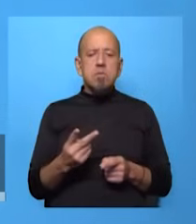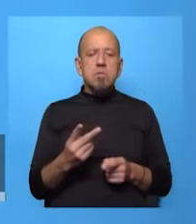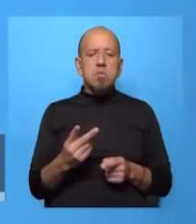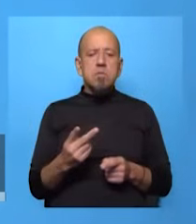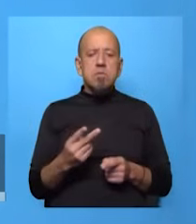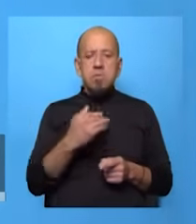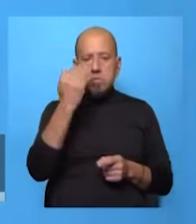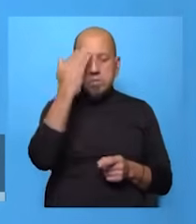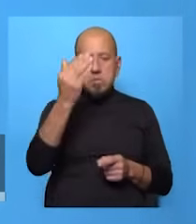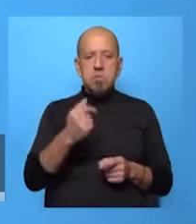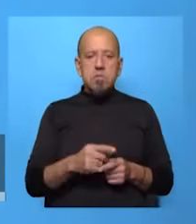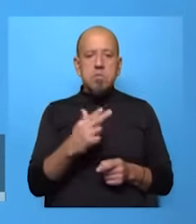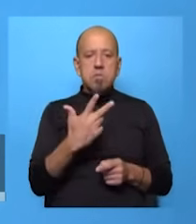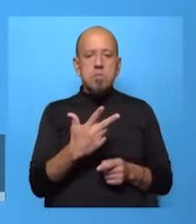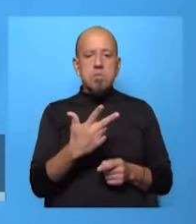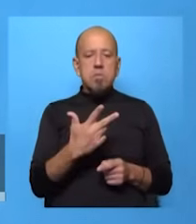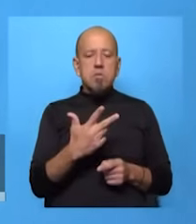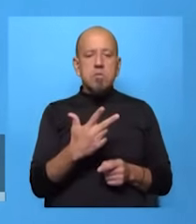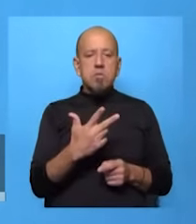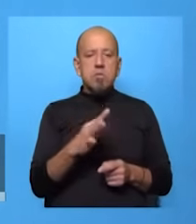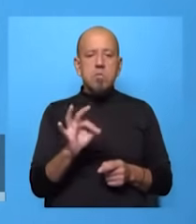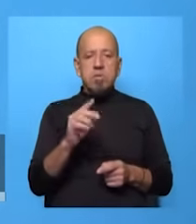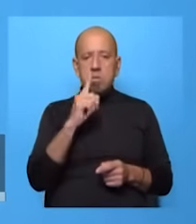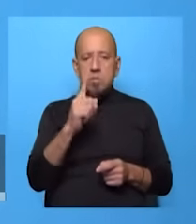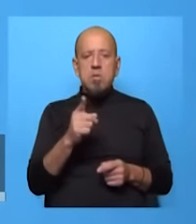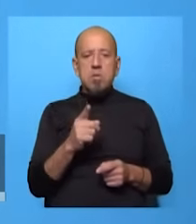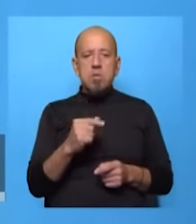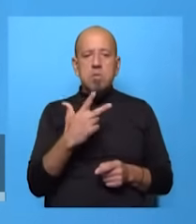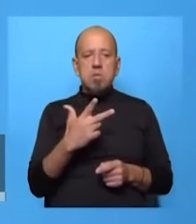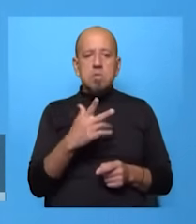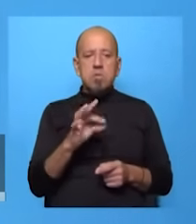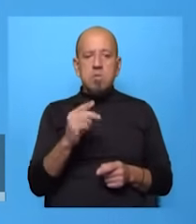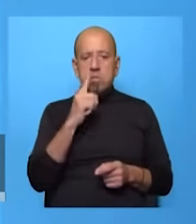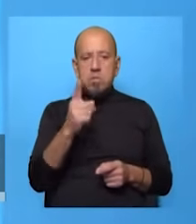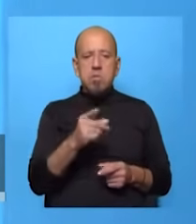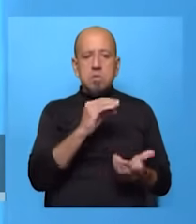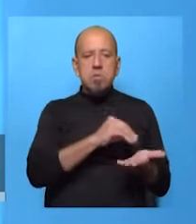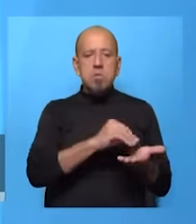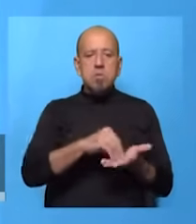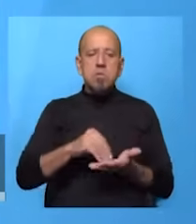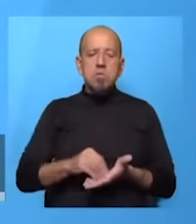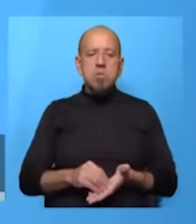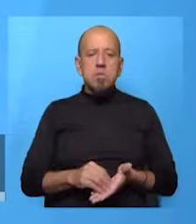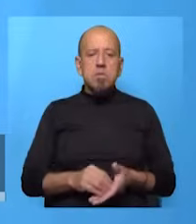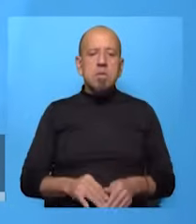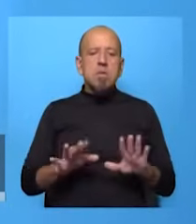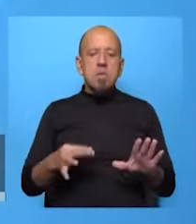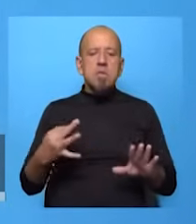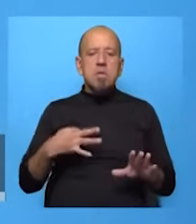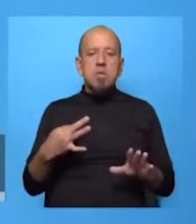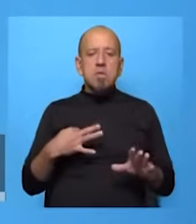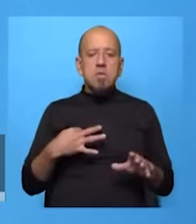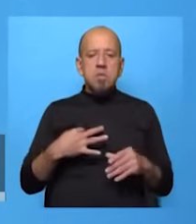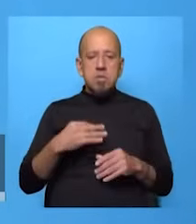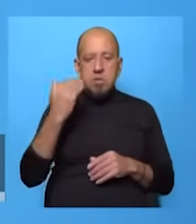frente amplio creció 350,000 3500,000 puestos de trabajo Se generaron en dos periodos de gobierno en el último periodo de gobierno